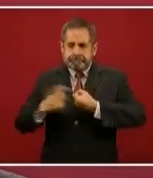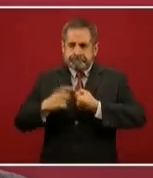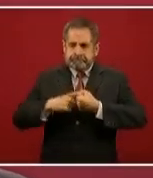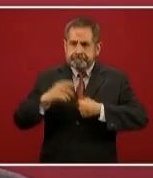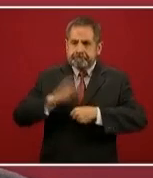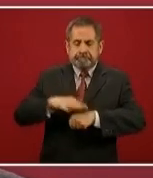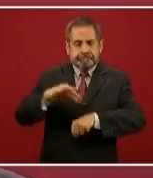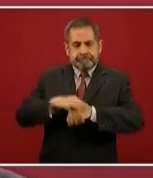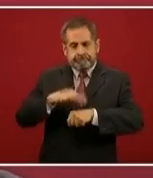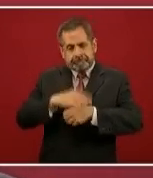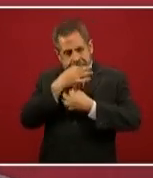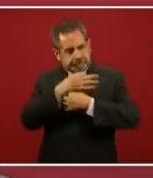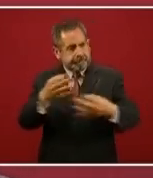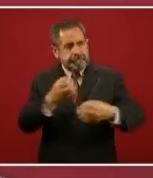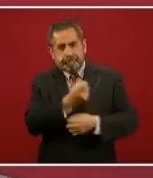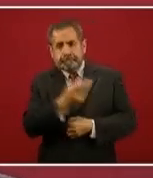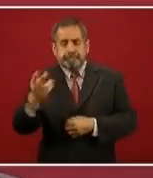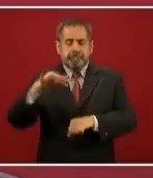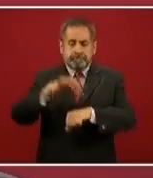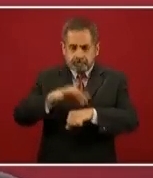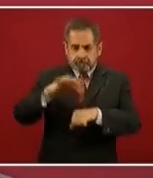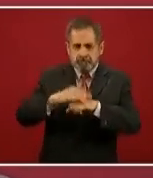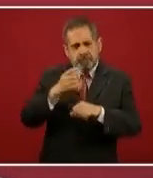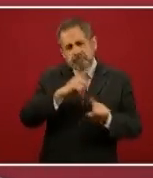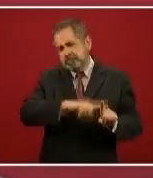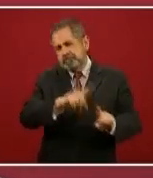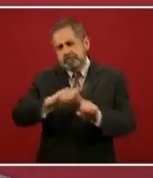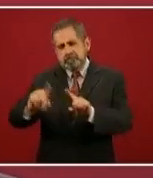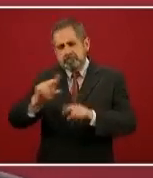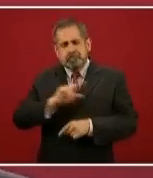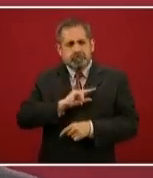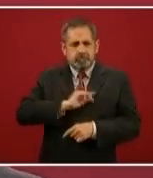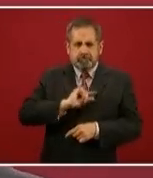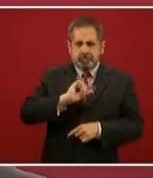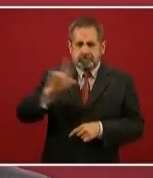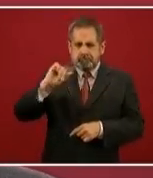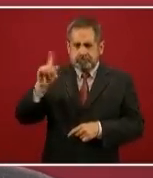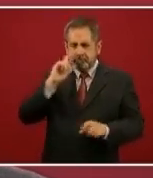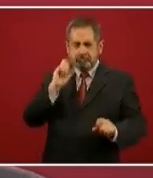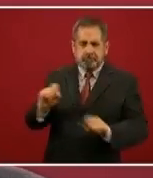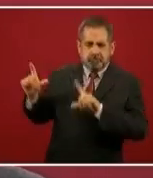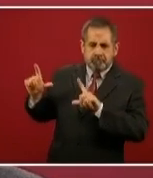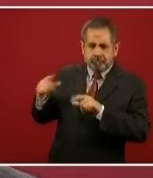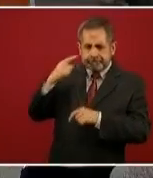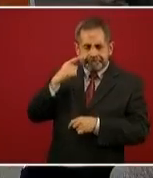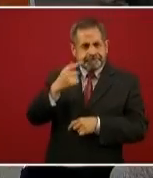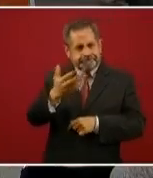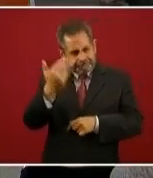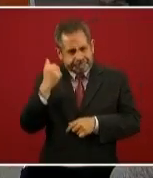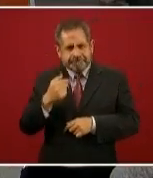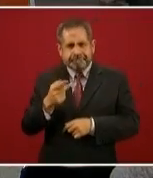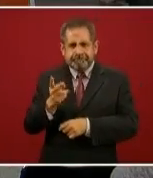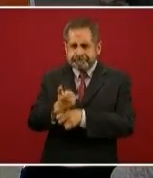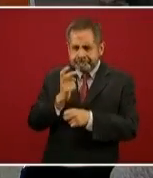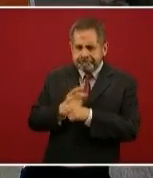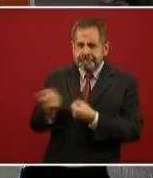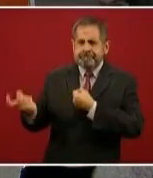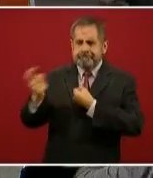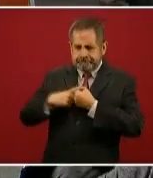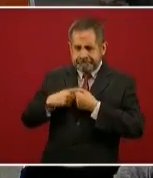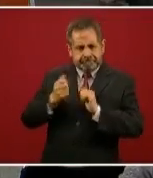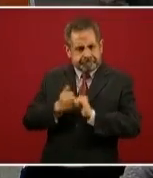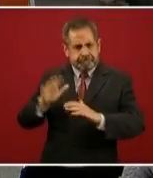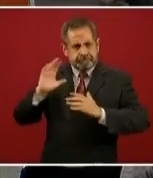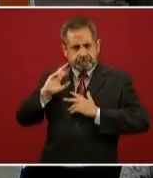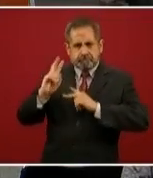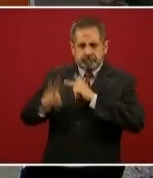lo que invitamos a personal de salud de las distintas especialidades señaladas en la imagen a que atienda la convocatoria y se